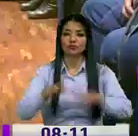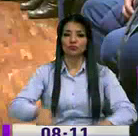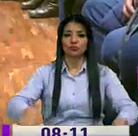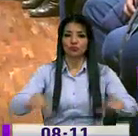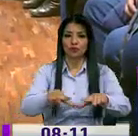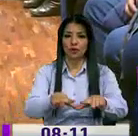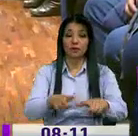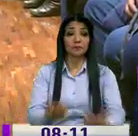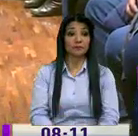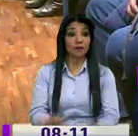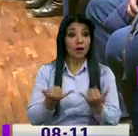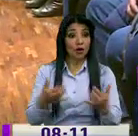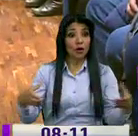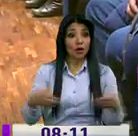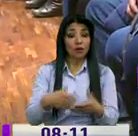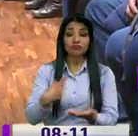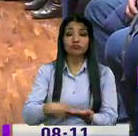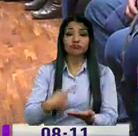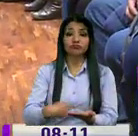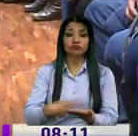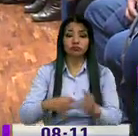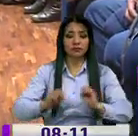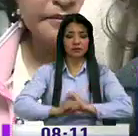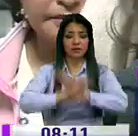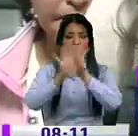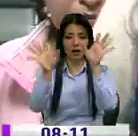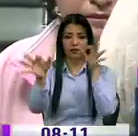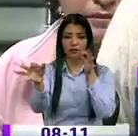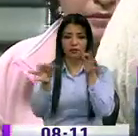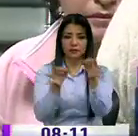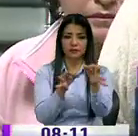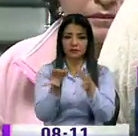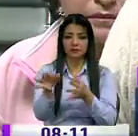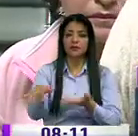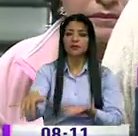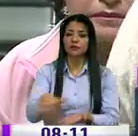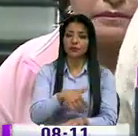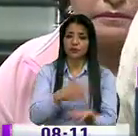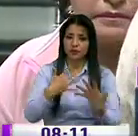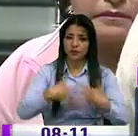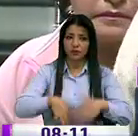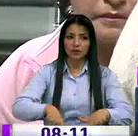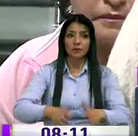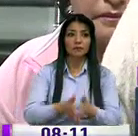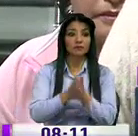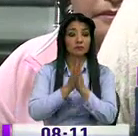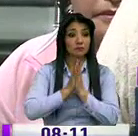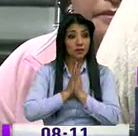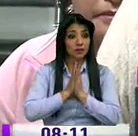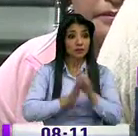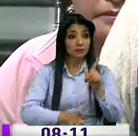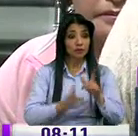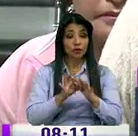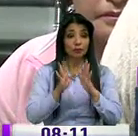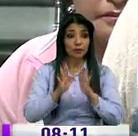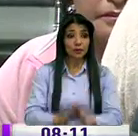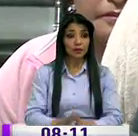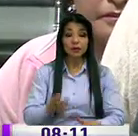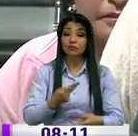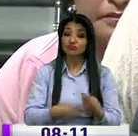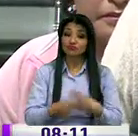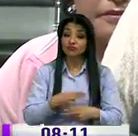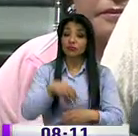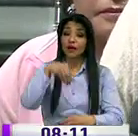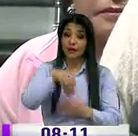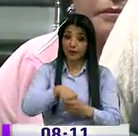sus interrogantes respecto al tema fueron aclaradas. Se pidió que se mantenga a los compañeros dentro de